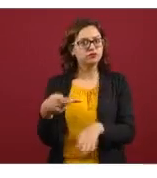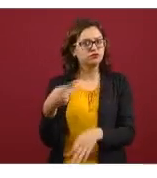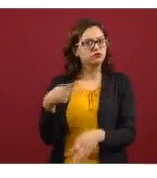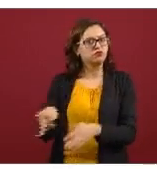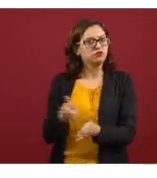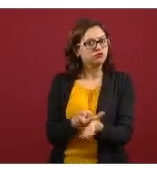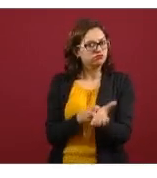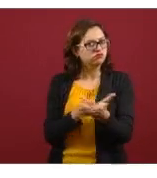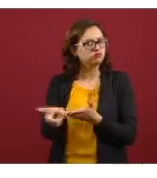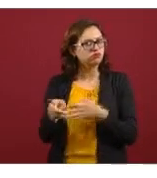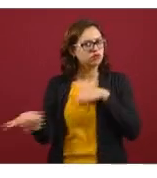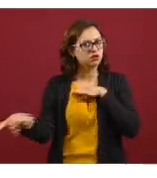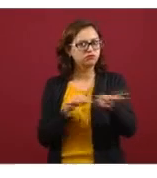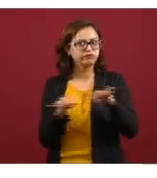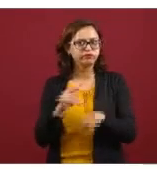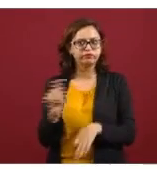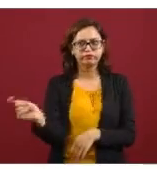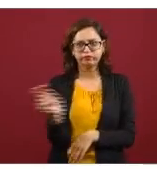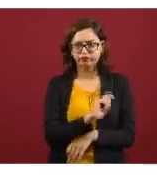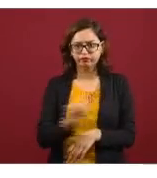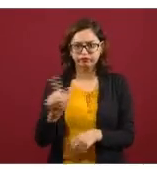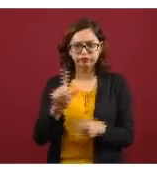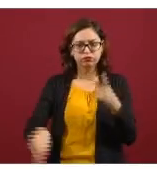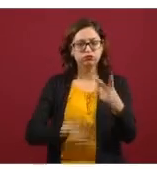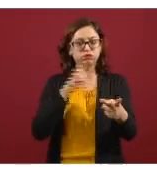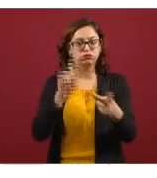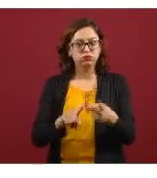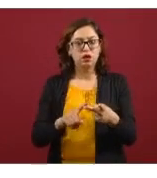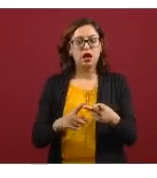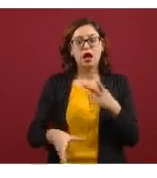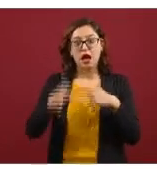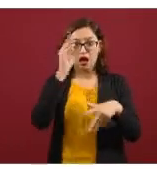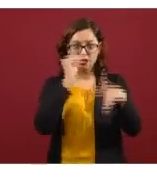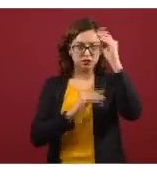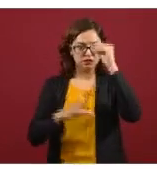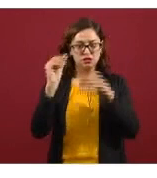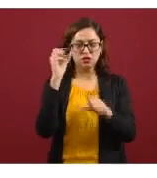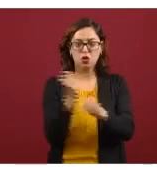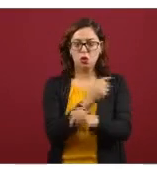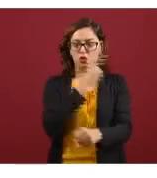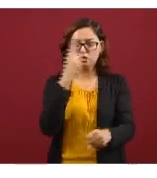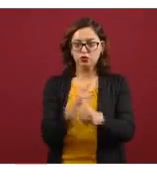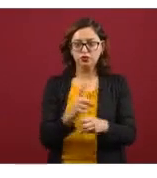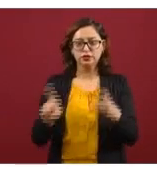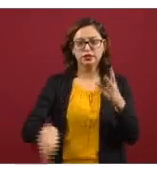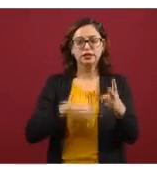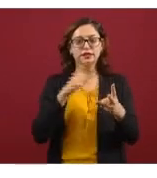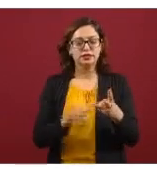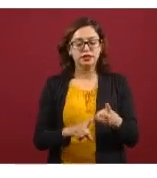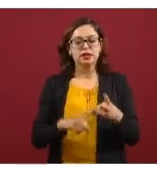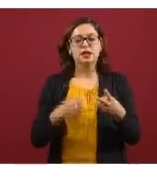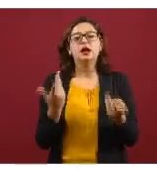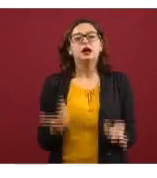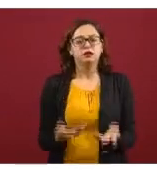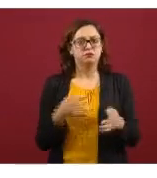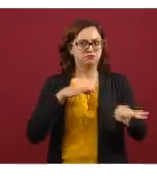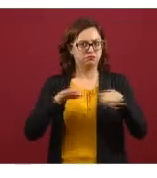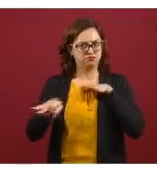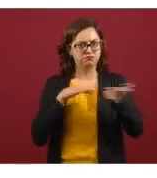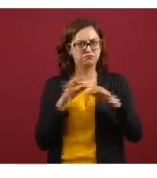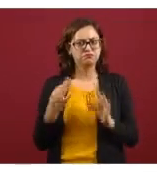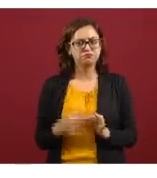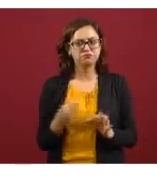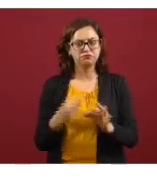profesión, oportunidades de formación y desarrollo, estabilidad laboral y un